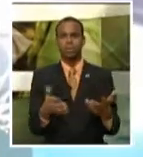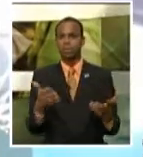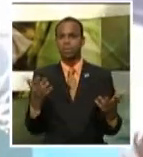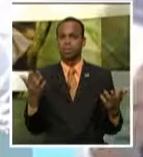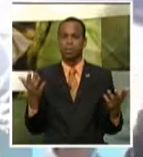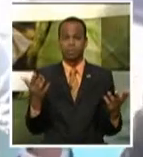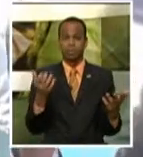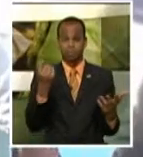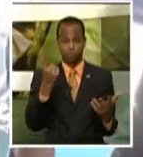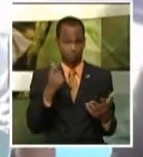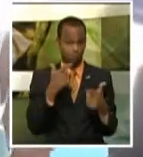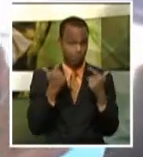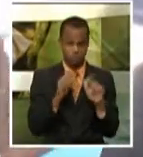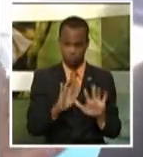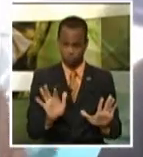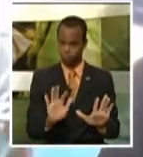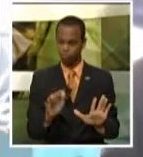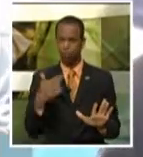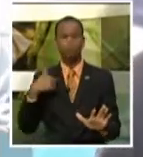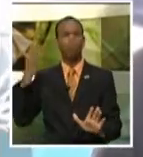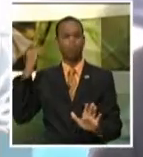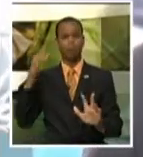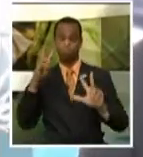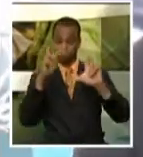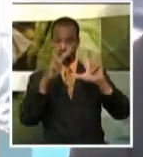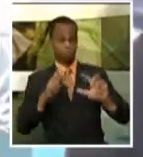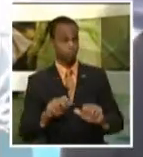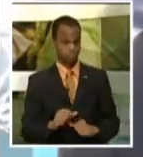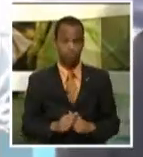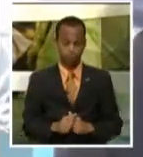No se rían porque yo lo estudié en la campaña electoral.